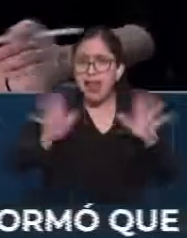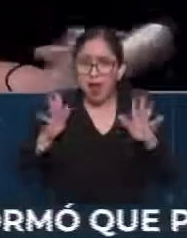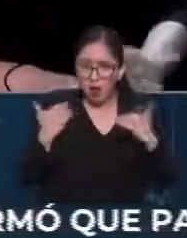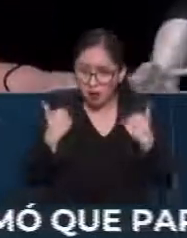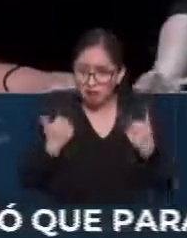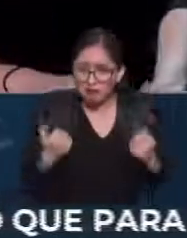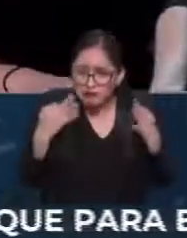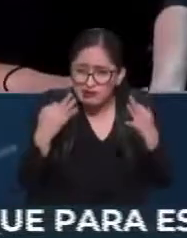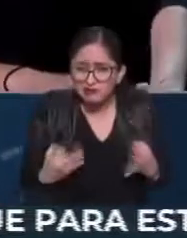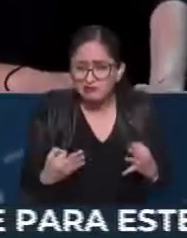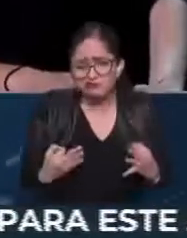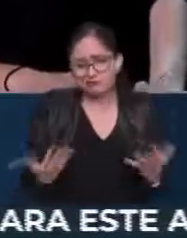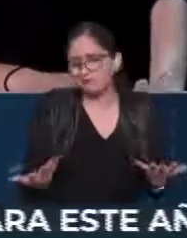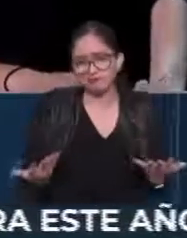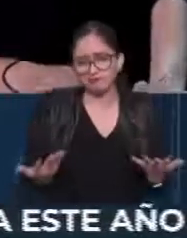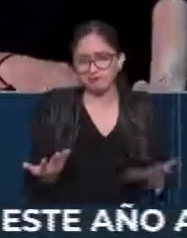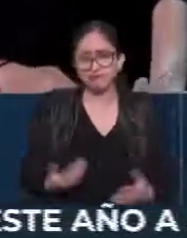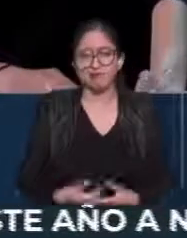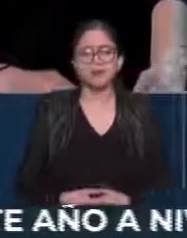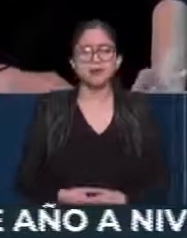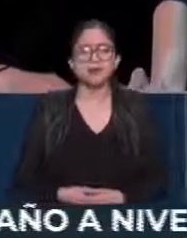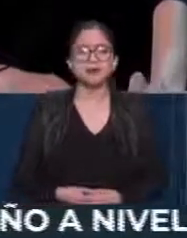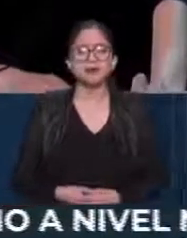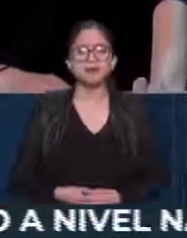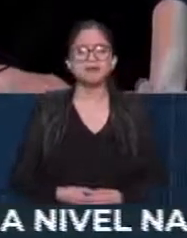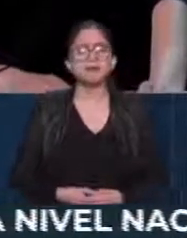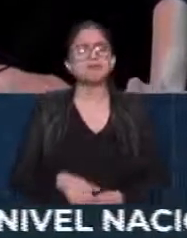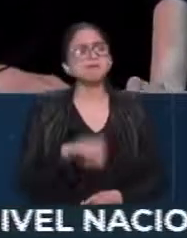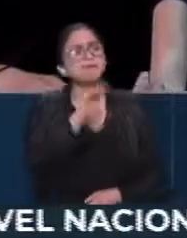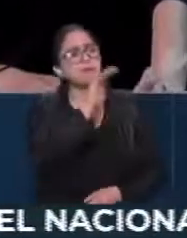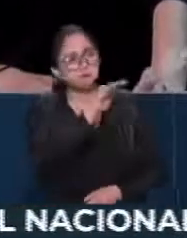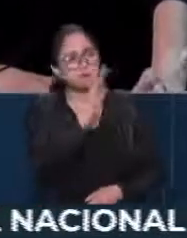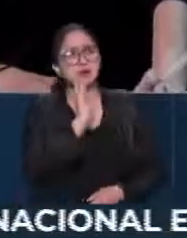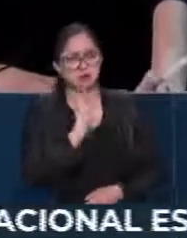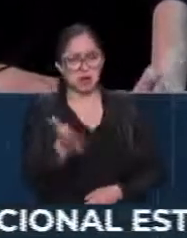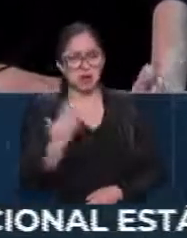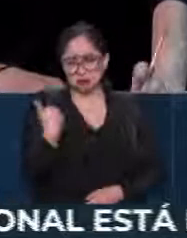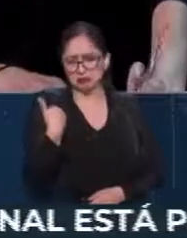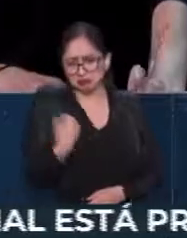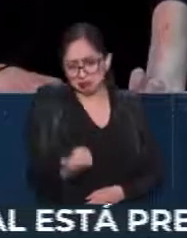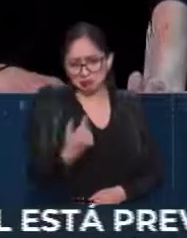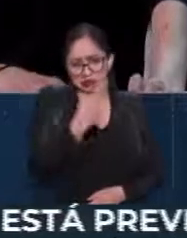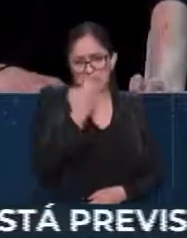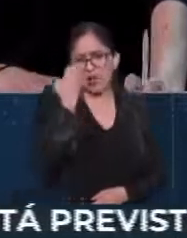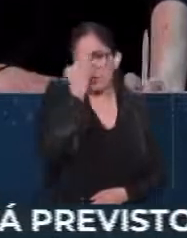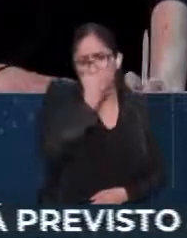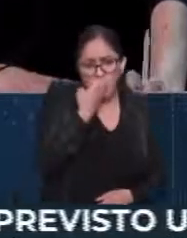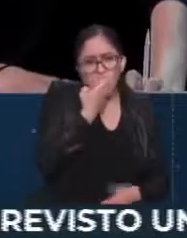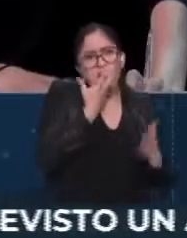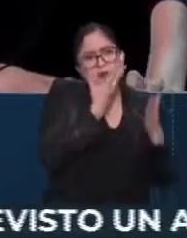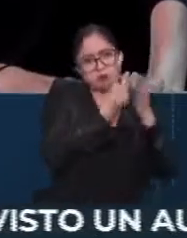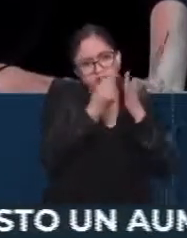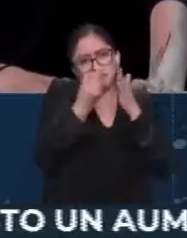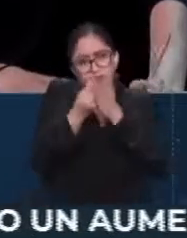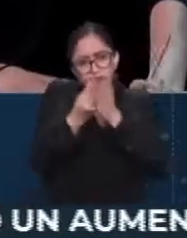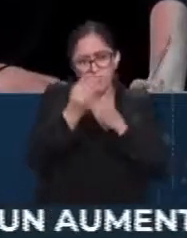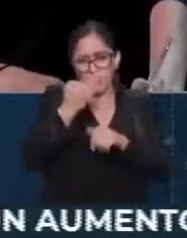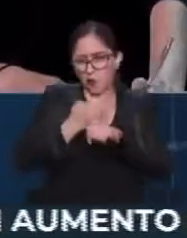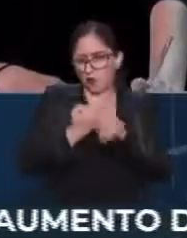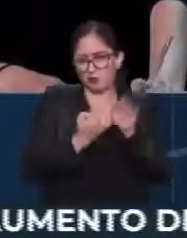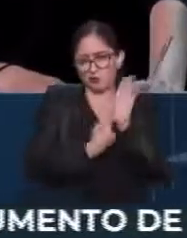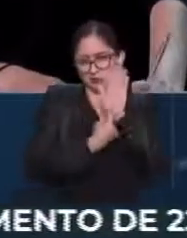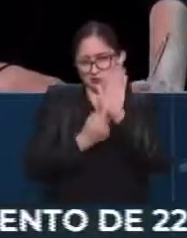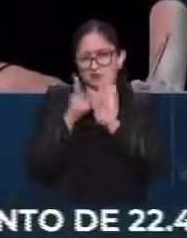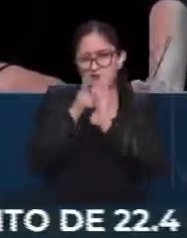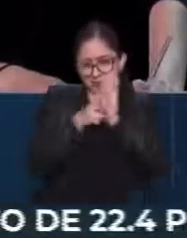Claro, me parece, Manuel, está lo de la infraestructura de las escuelas, ya lo decíamos, se está llevando a cabo mejoras, saneamientos